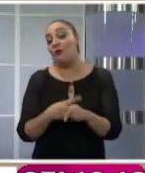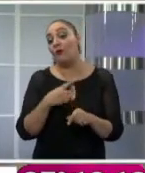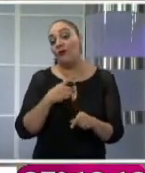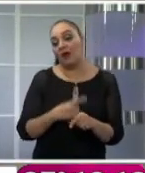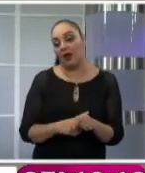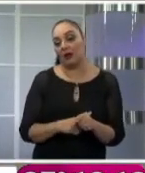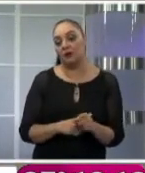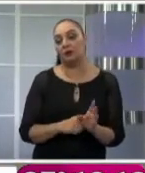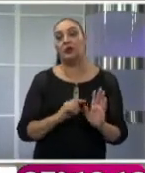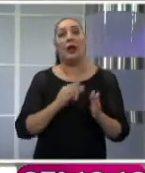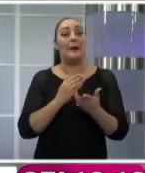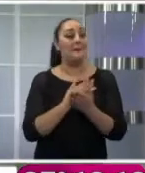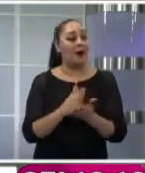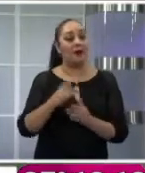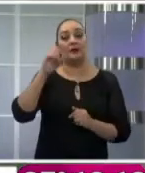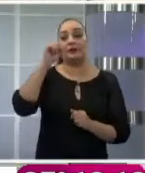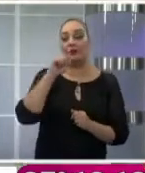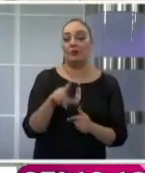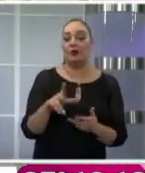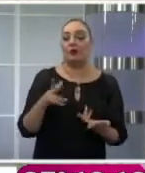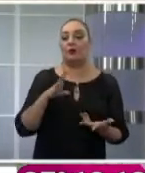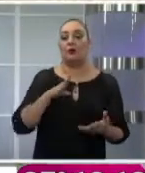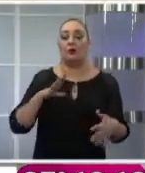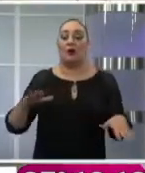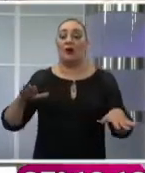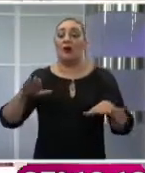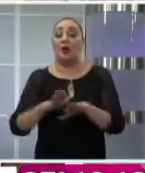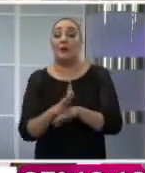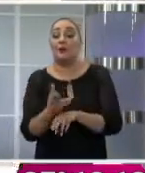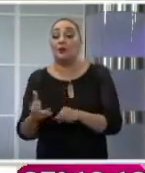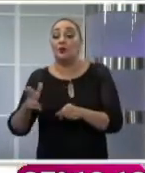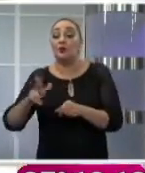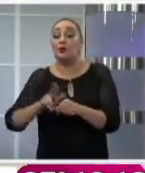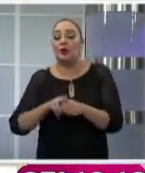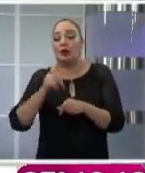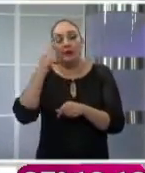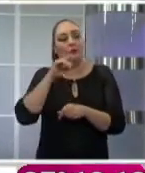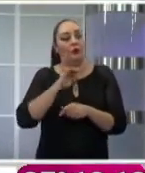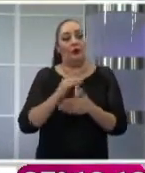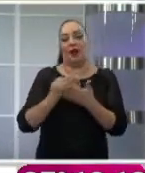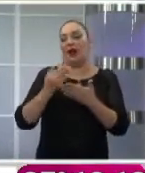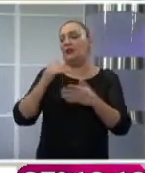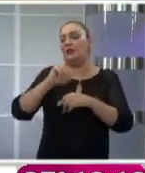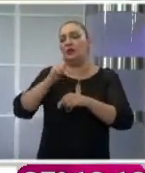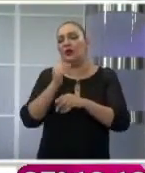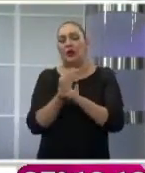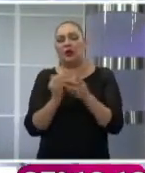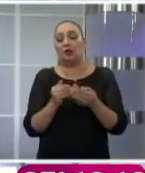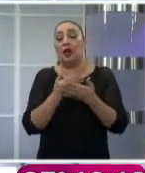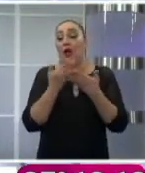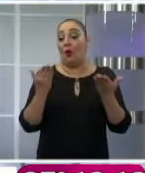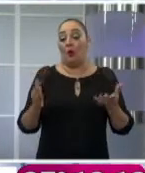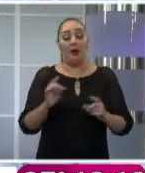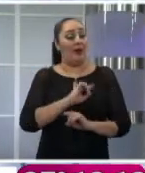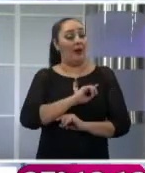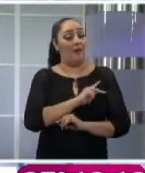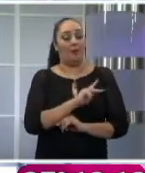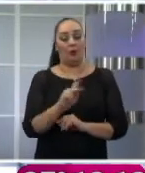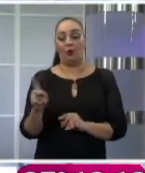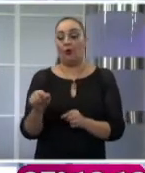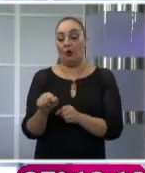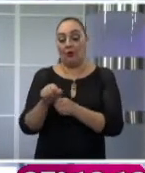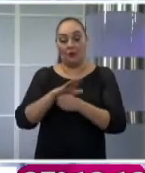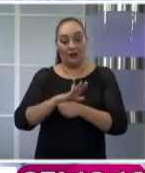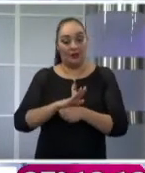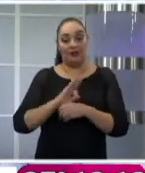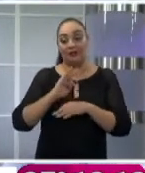salud además de la conversión de hospitales para atender a pacientes kobe fue otra de las acciones que se tuvieron que